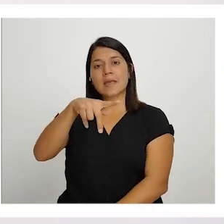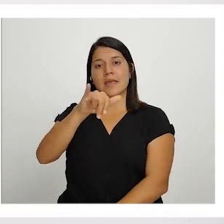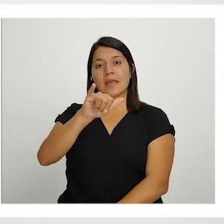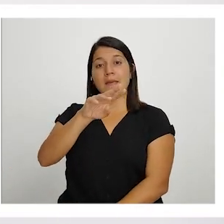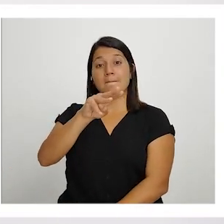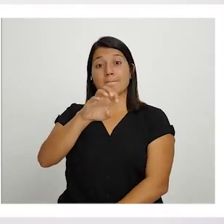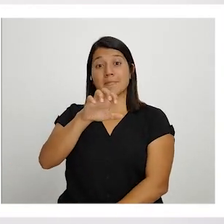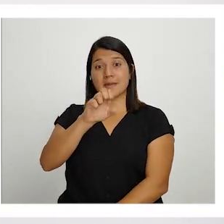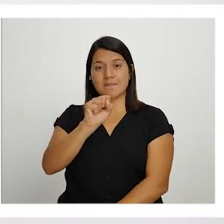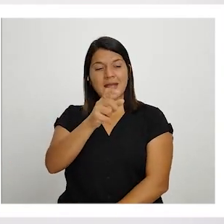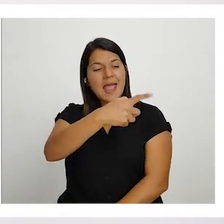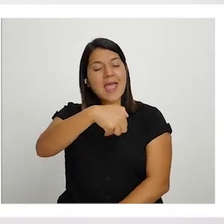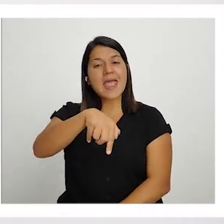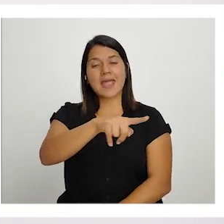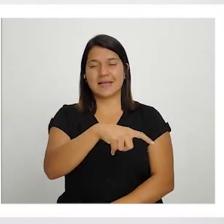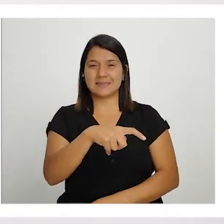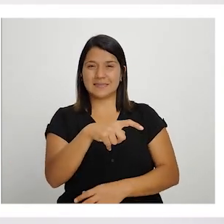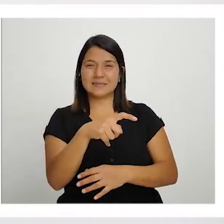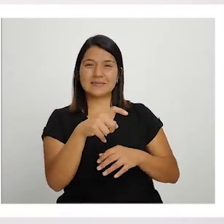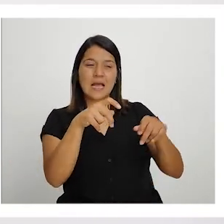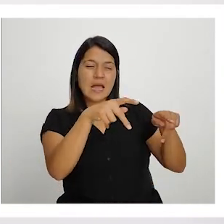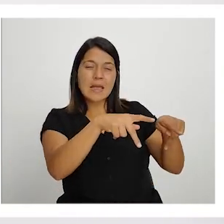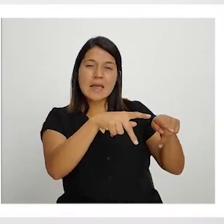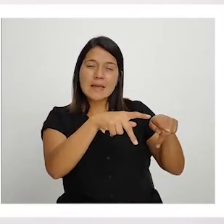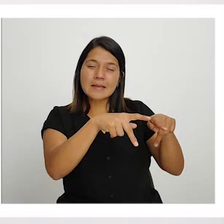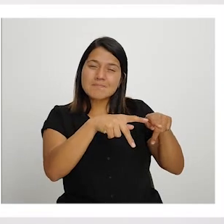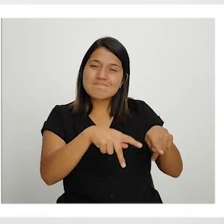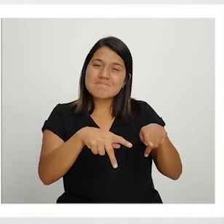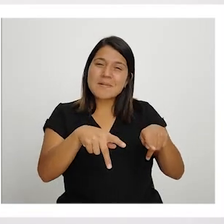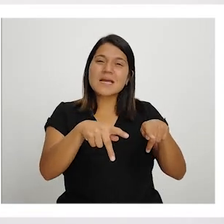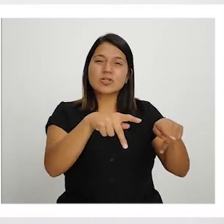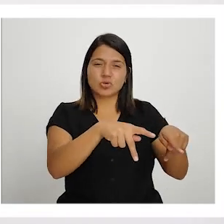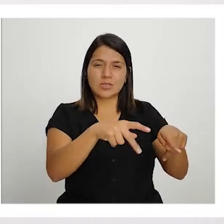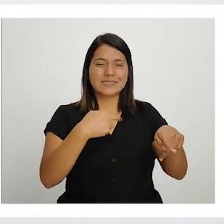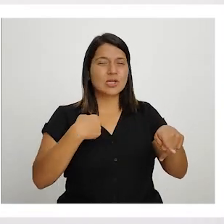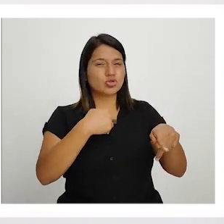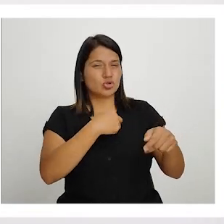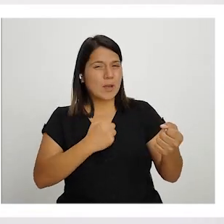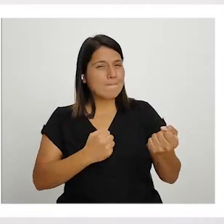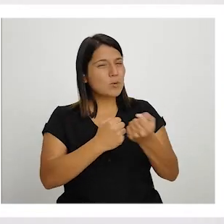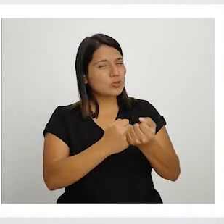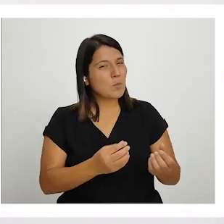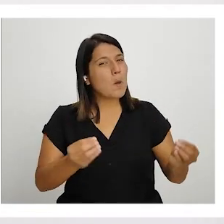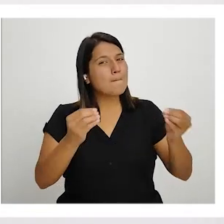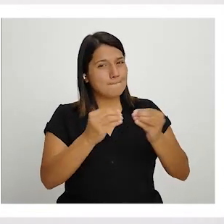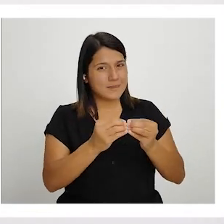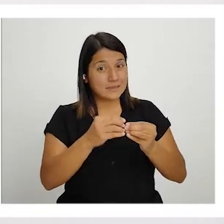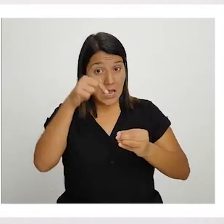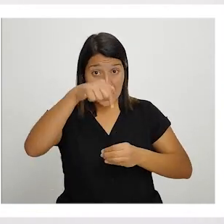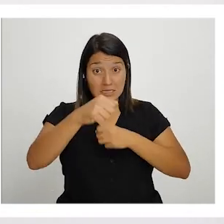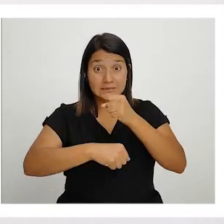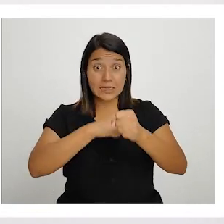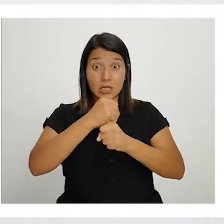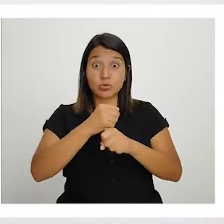un público de los que con más ahínco trabajamos por ellos. Y este año han pasado muchas